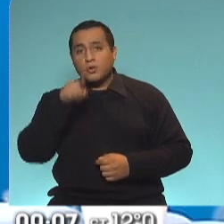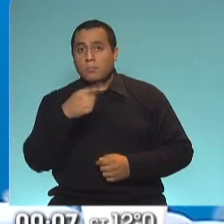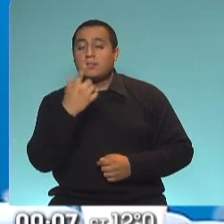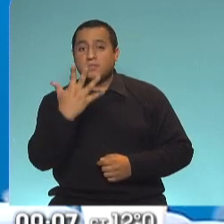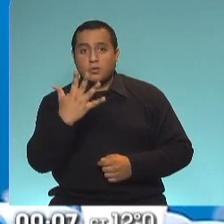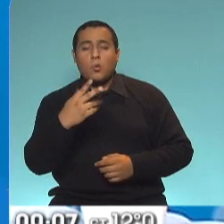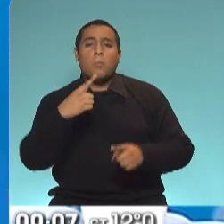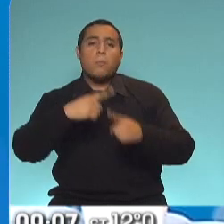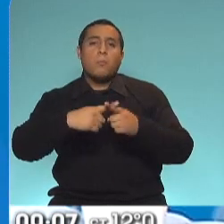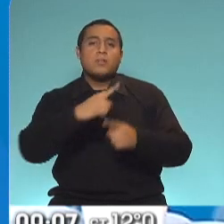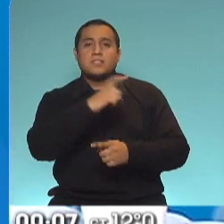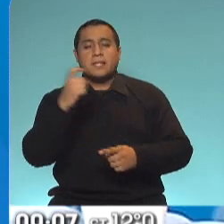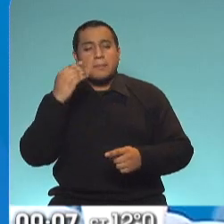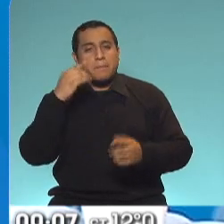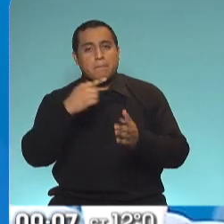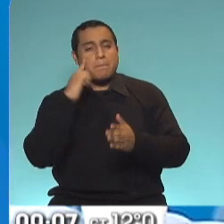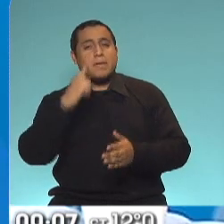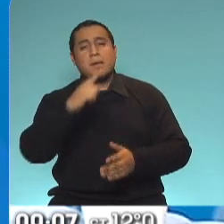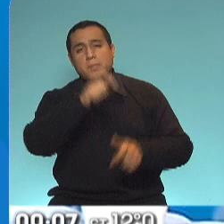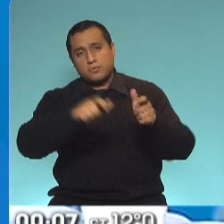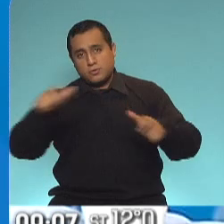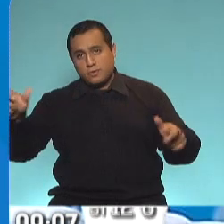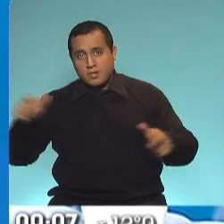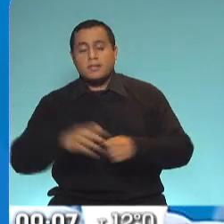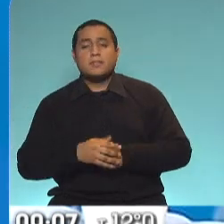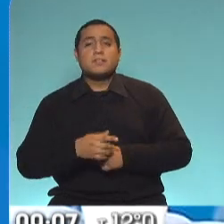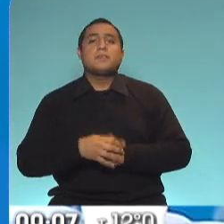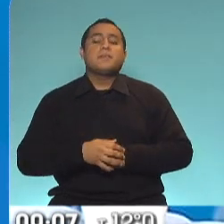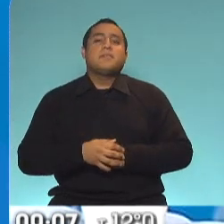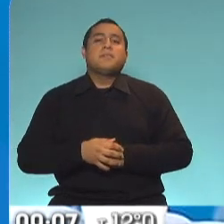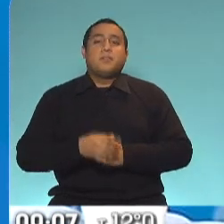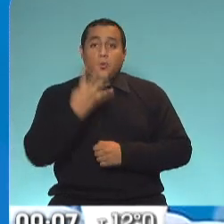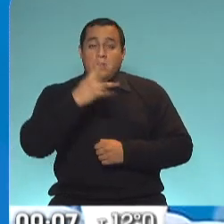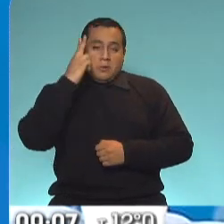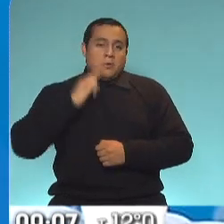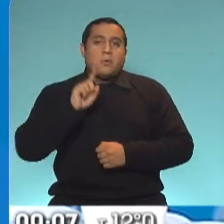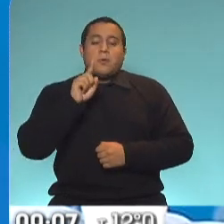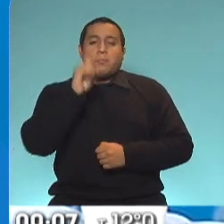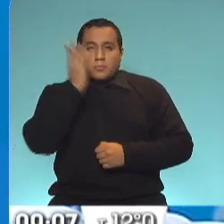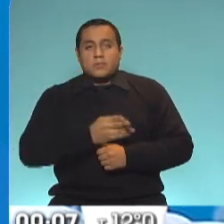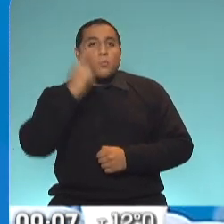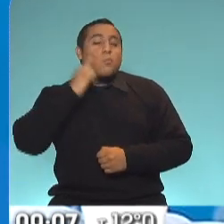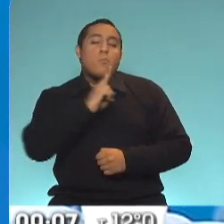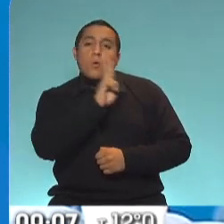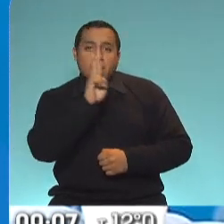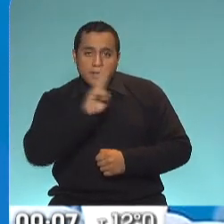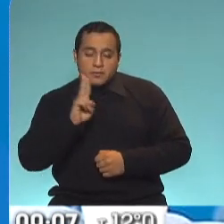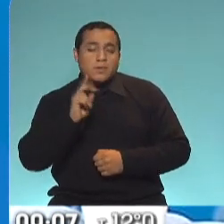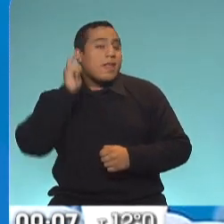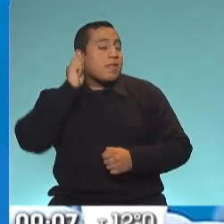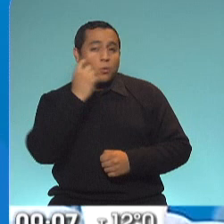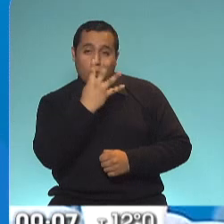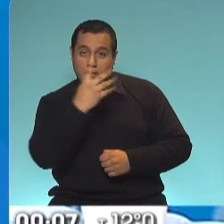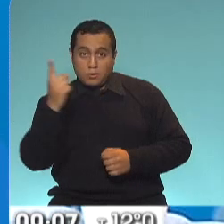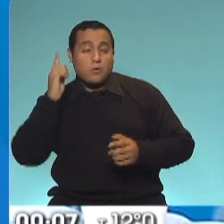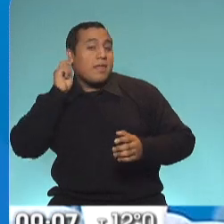casos cada 100.000 habitantes, 51% de los afectados son varones, 49% mujeres, 41 años,